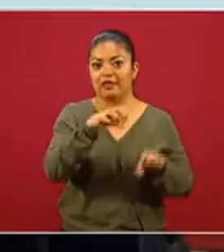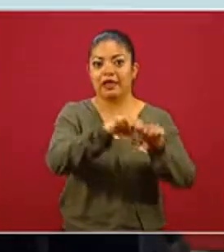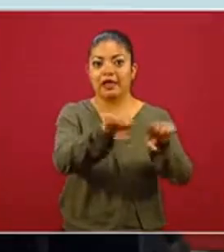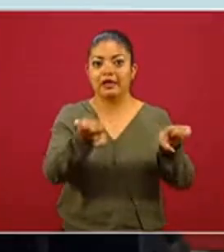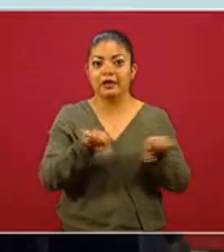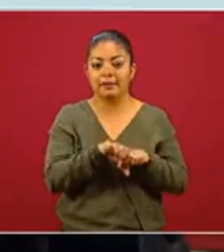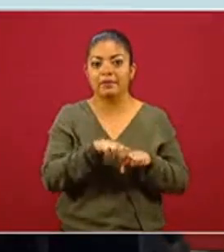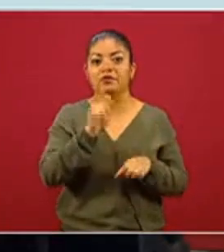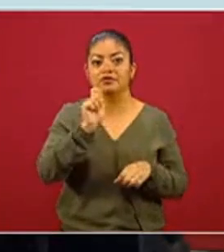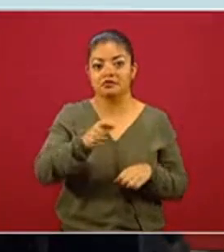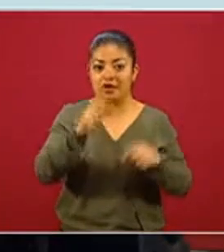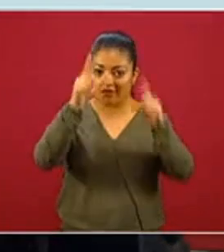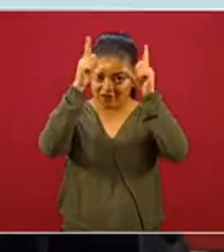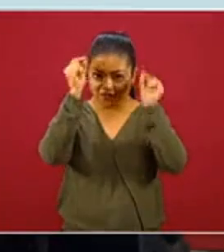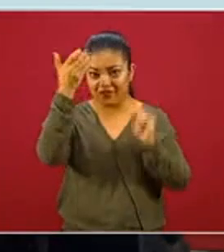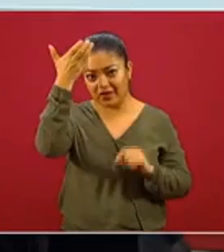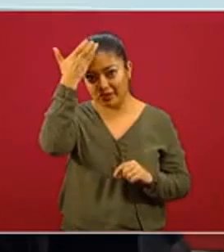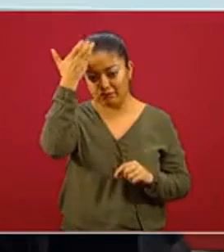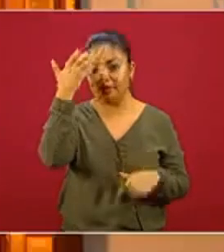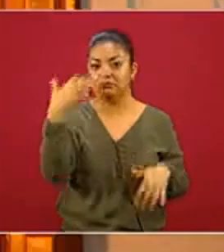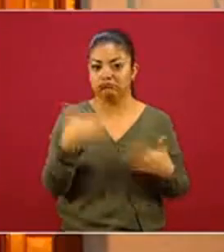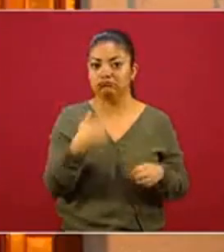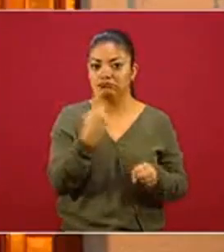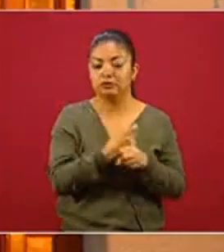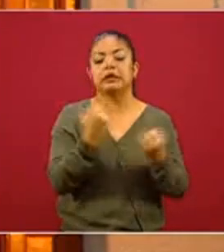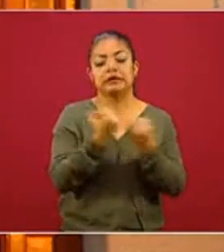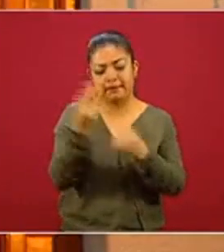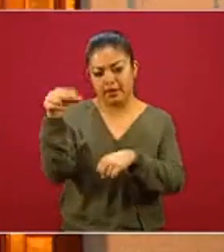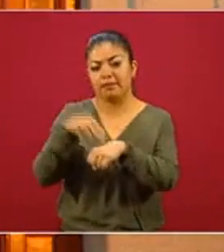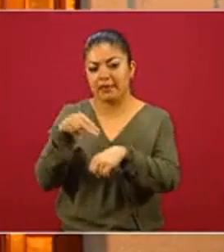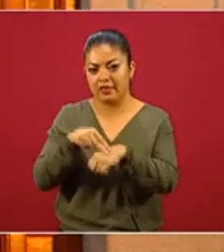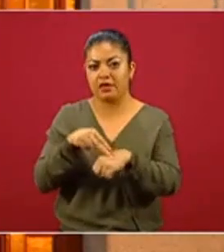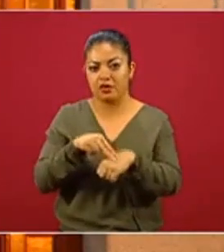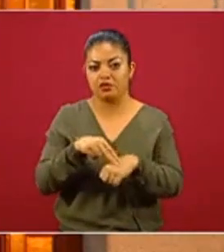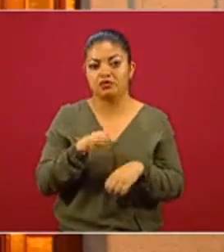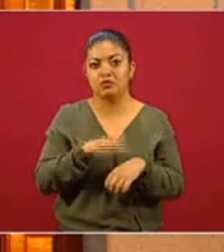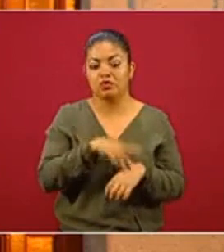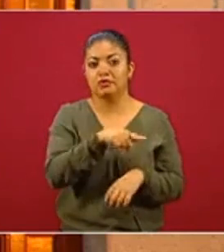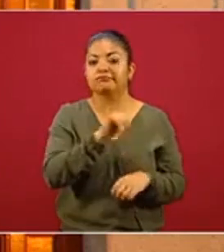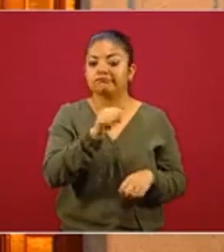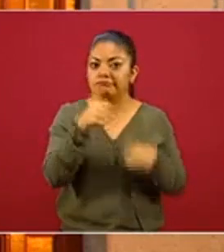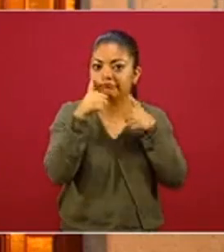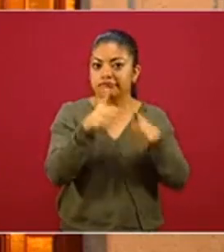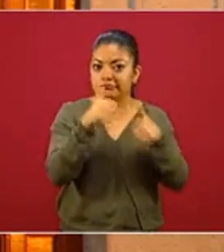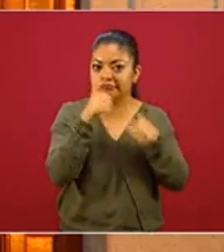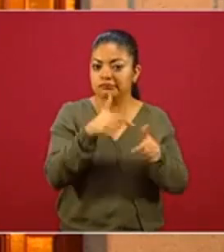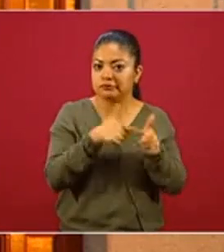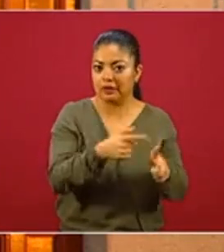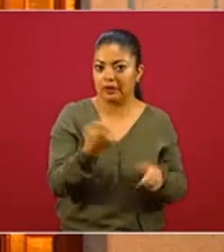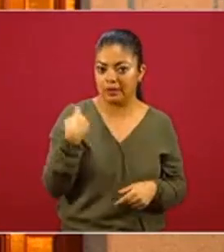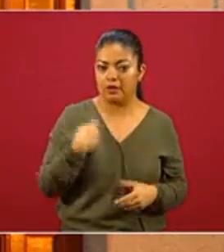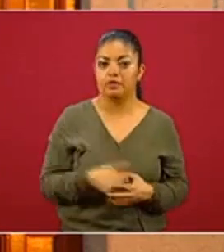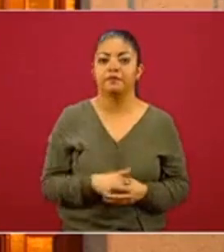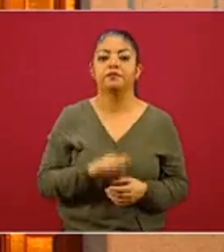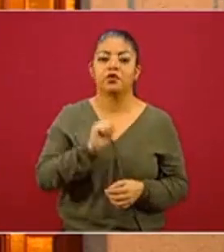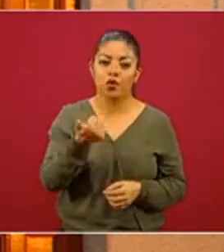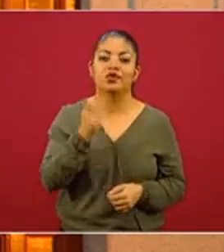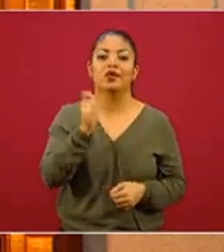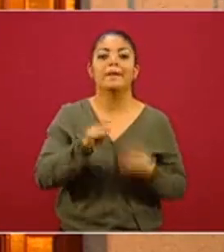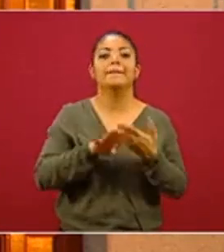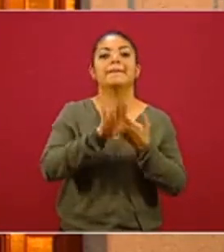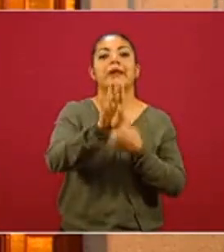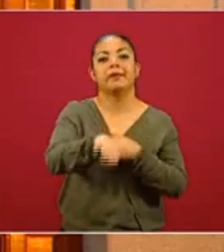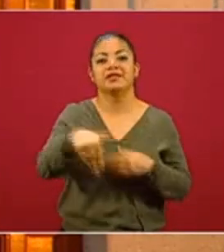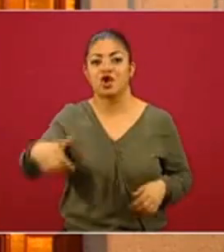personal de enfermería fundamentalmente, aunque también hay médicos que soportan este programa. Y aquí vemos otras más: prevención de